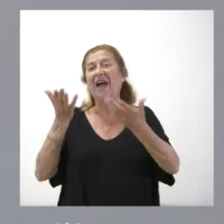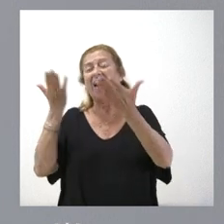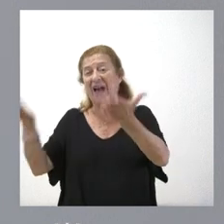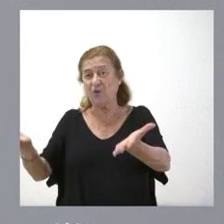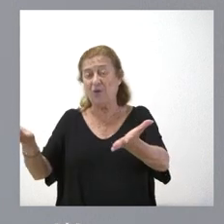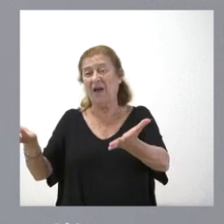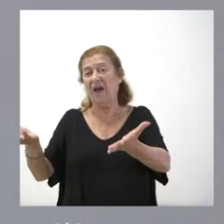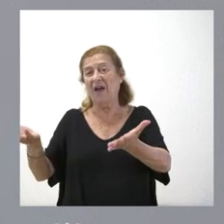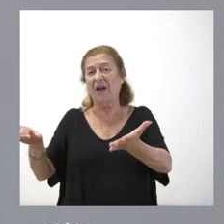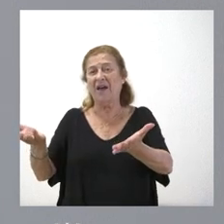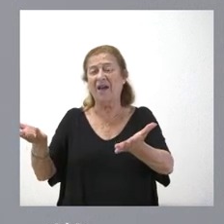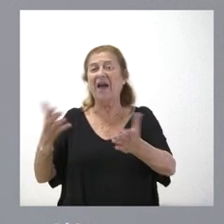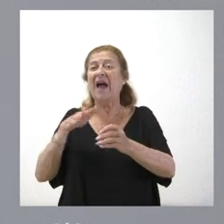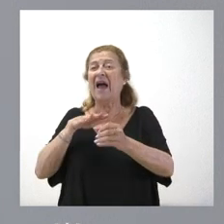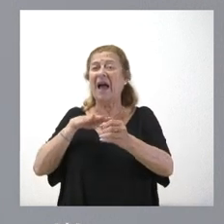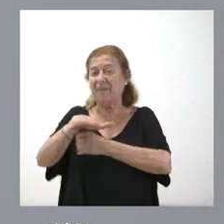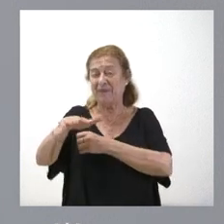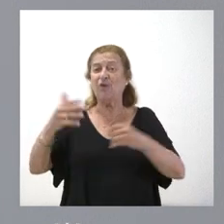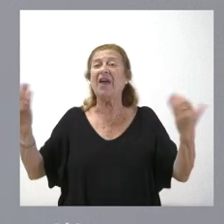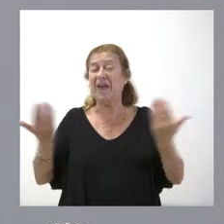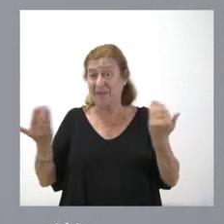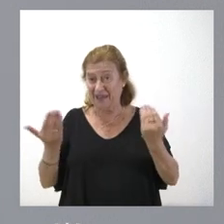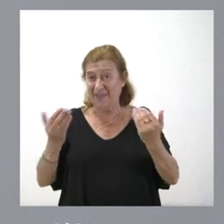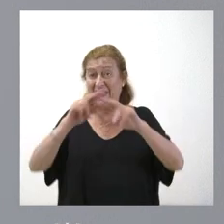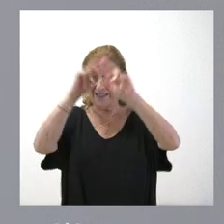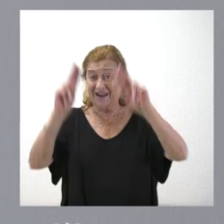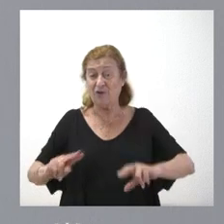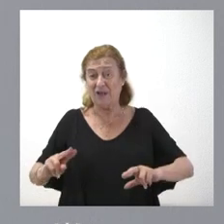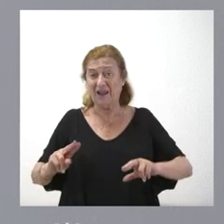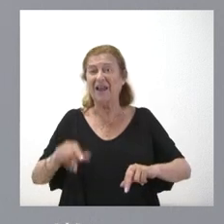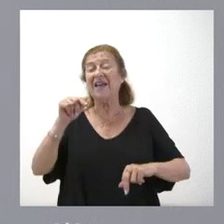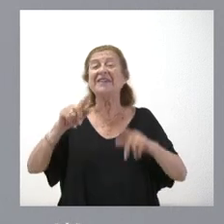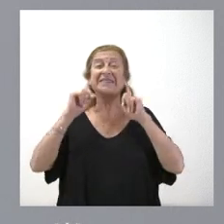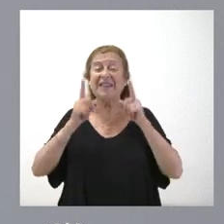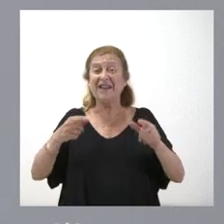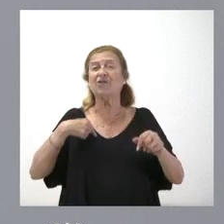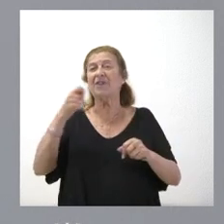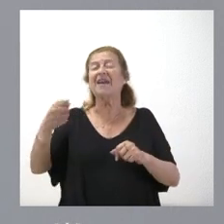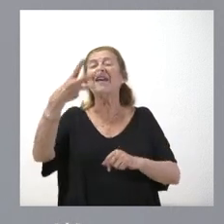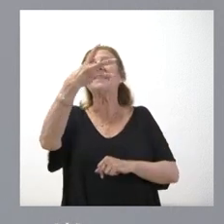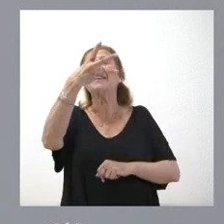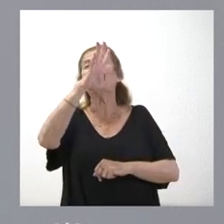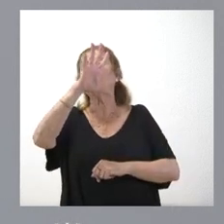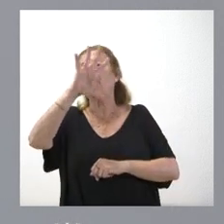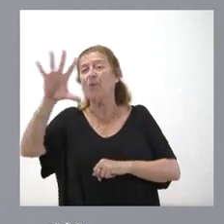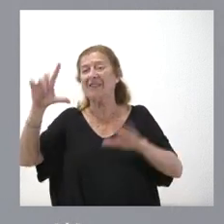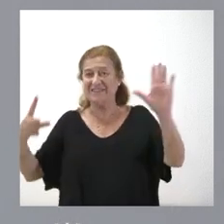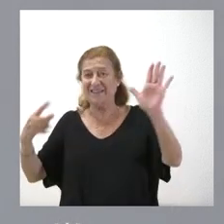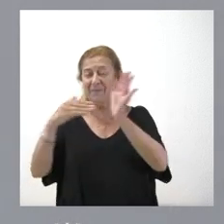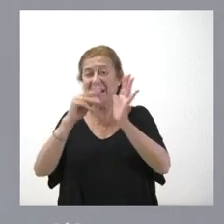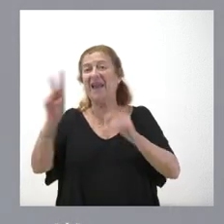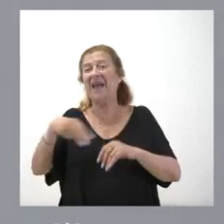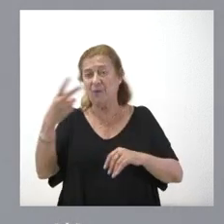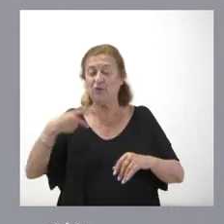de de del ámbito de emergencia internacional en este caso lo que destinamos son 356,000 y nos